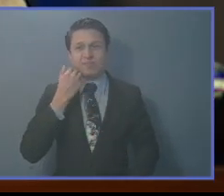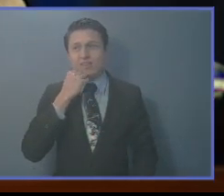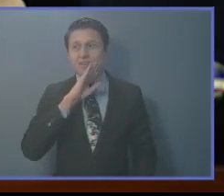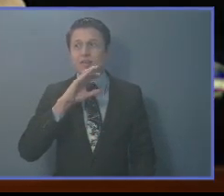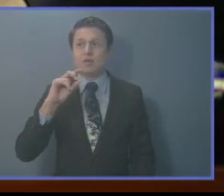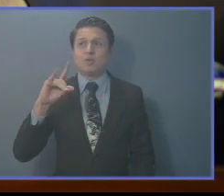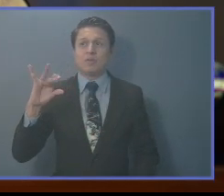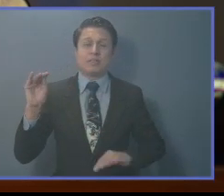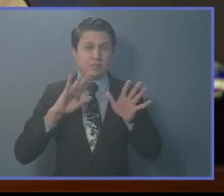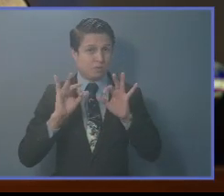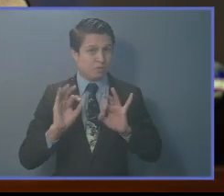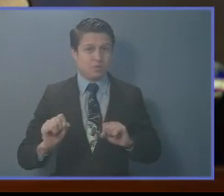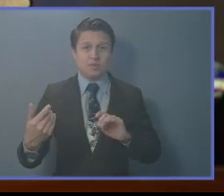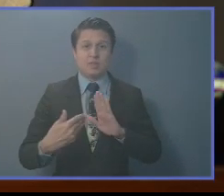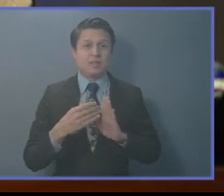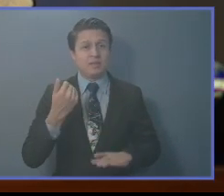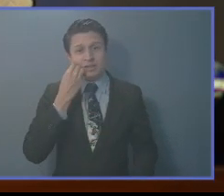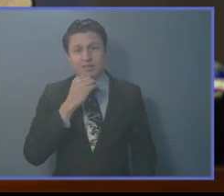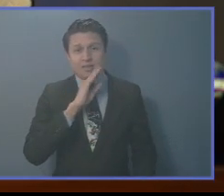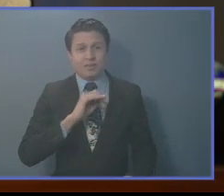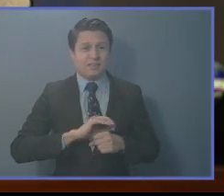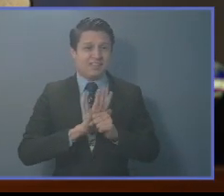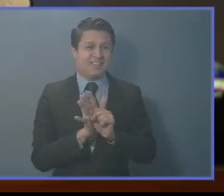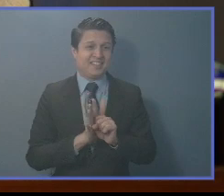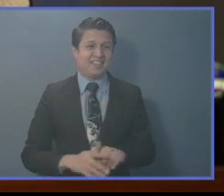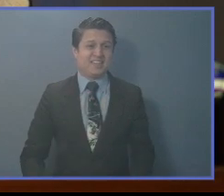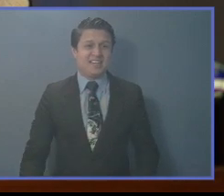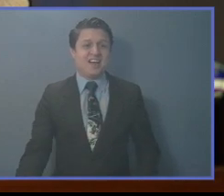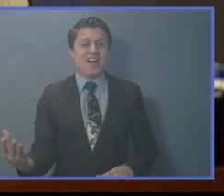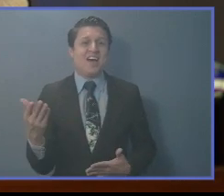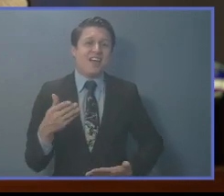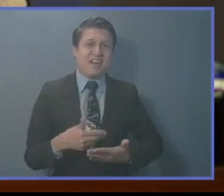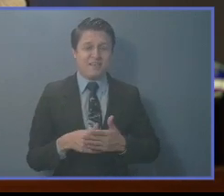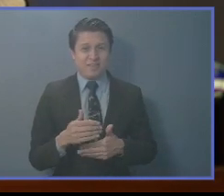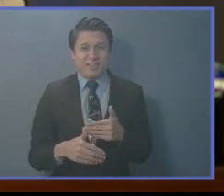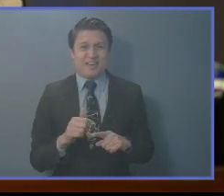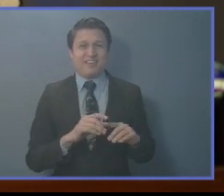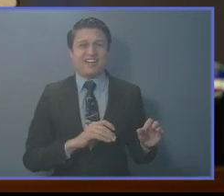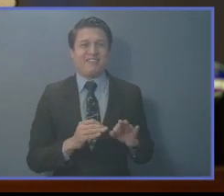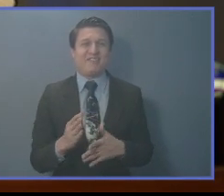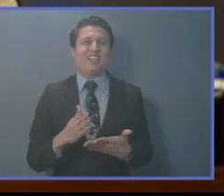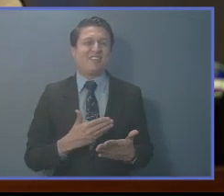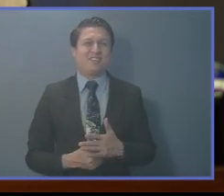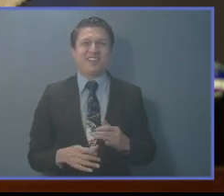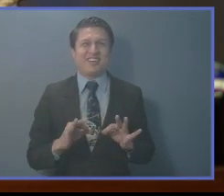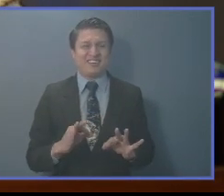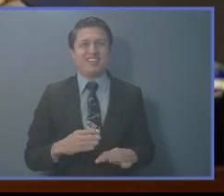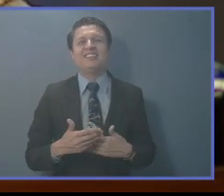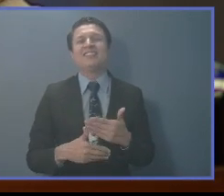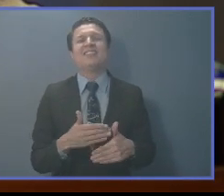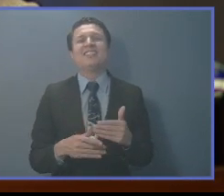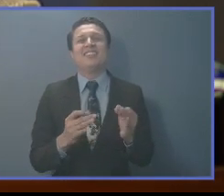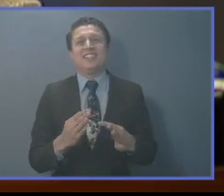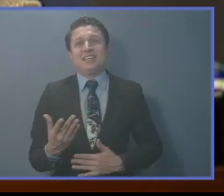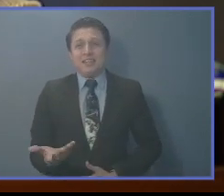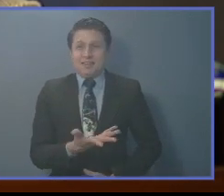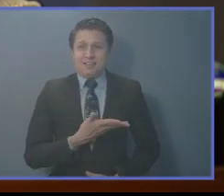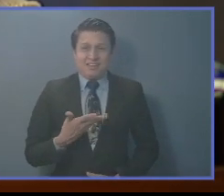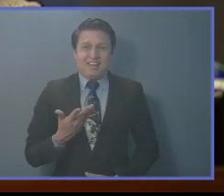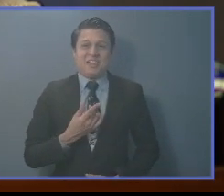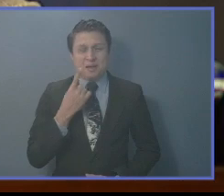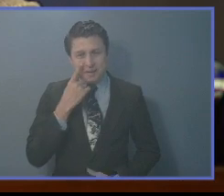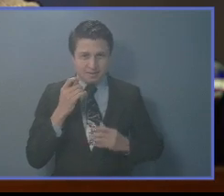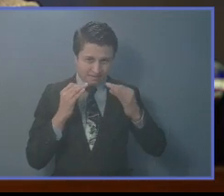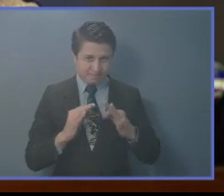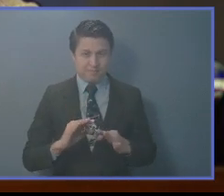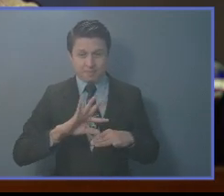y no se podrán ver afectados laboralmente si optan por no asistir a su centro de trabajo, siendo los últimos en su